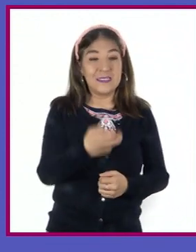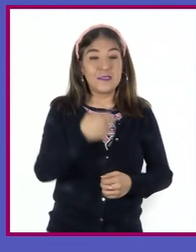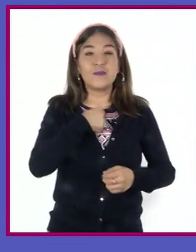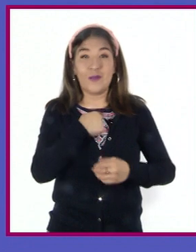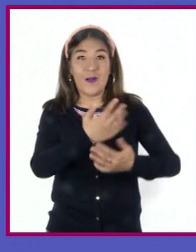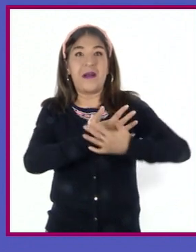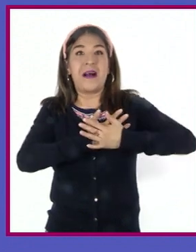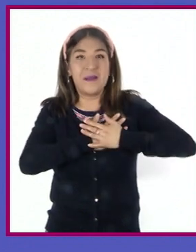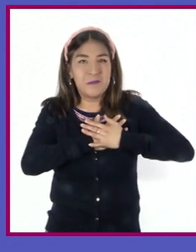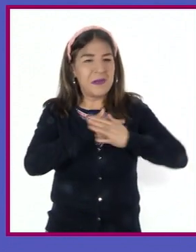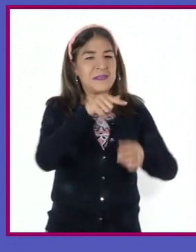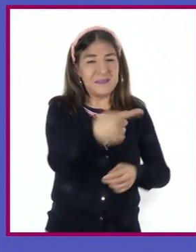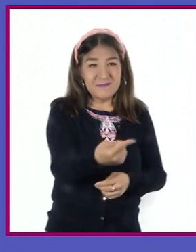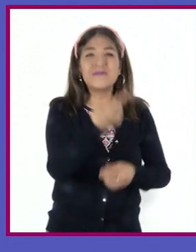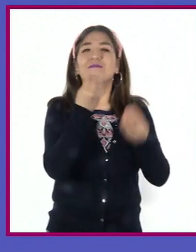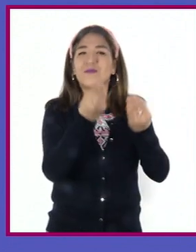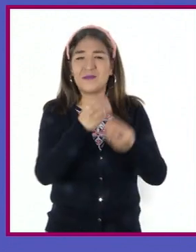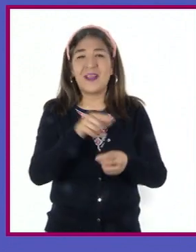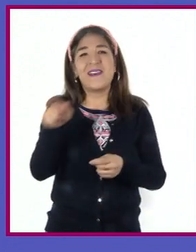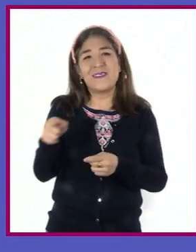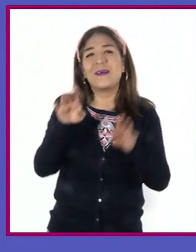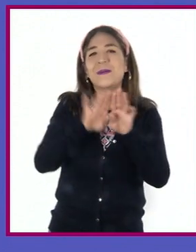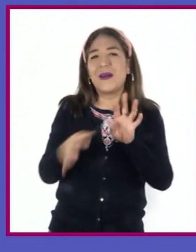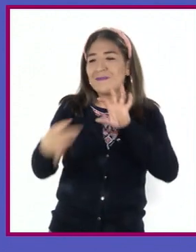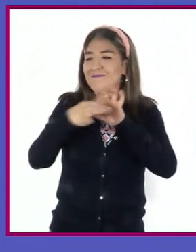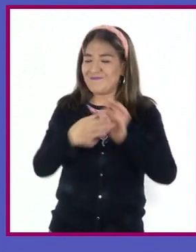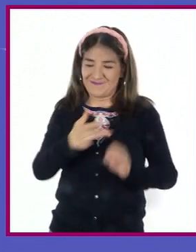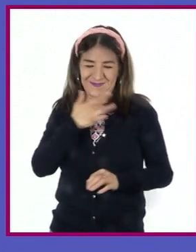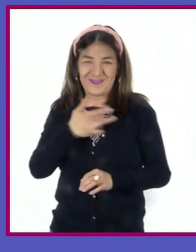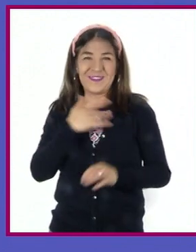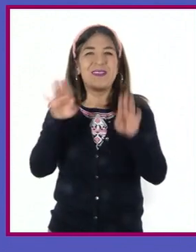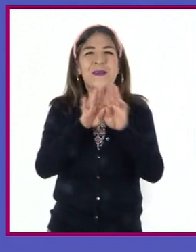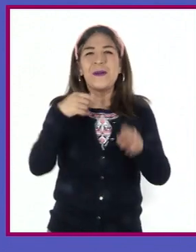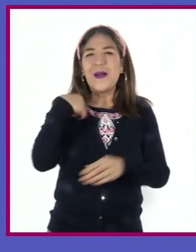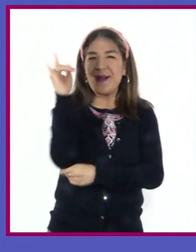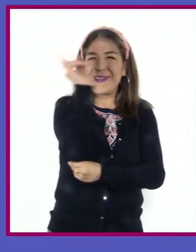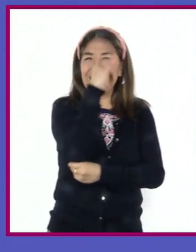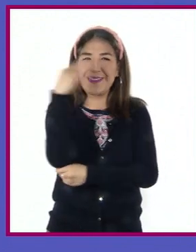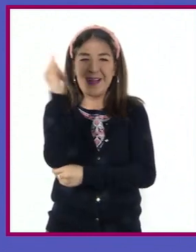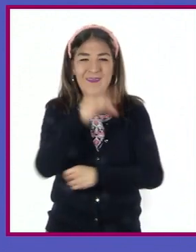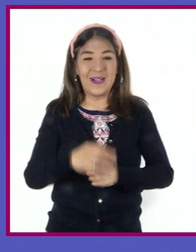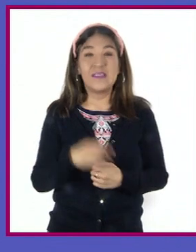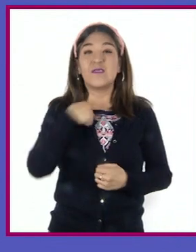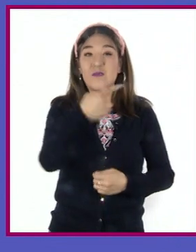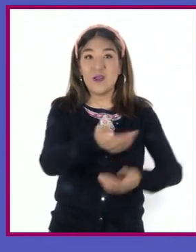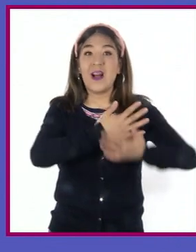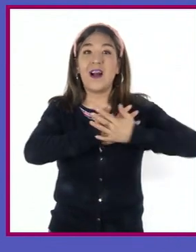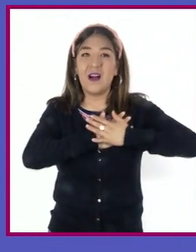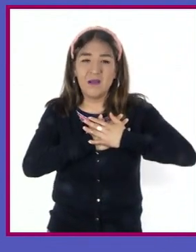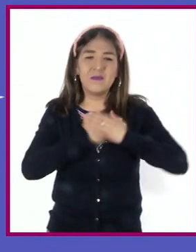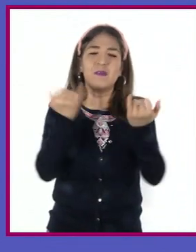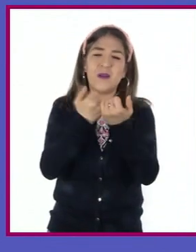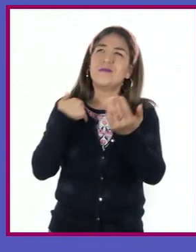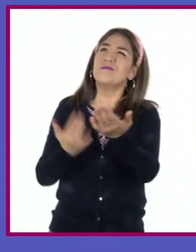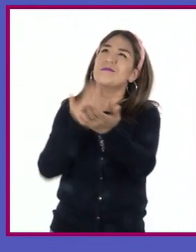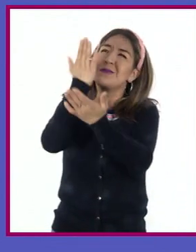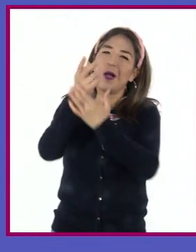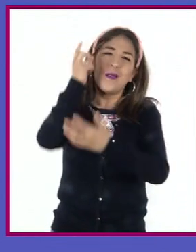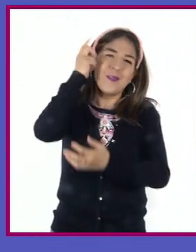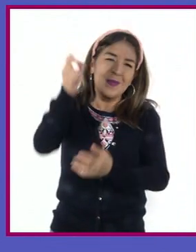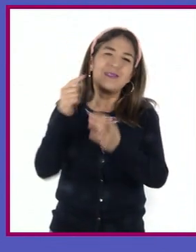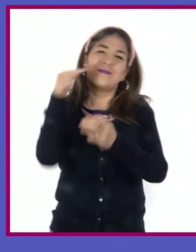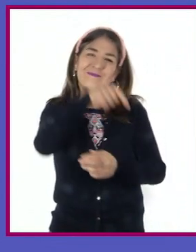Exactamente. Lo primero que debemos hacer es conocer cómo está escrito el poema. Para poder